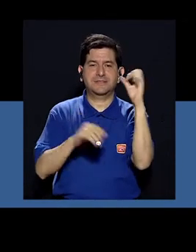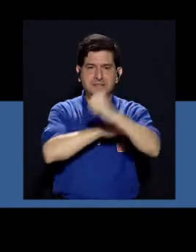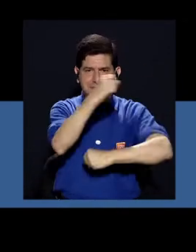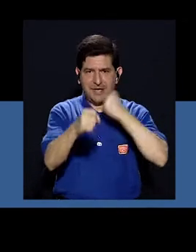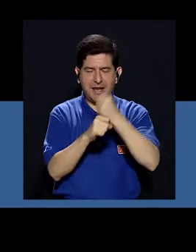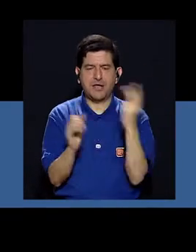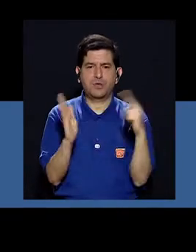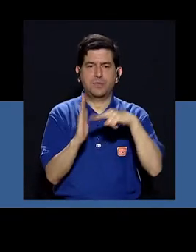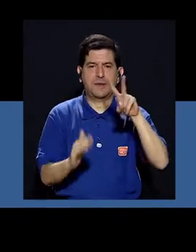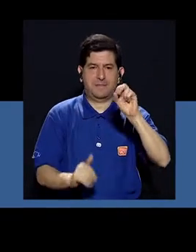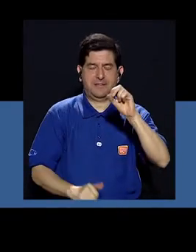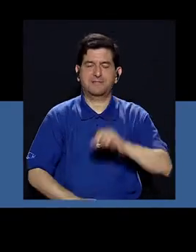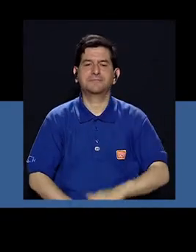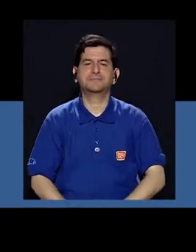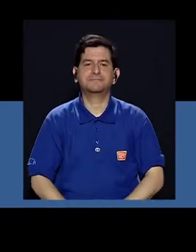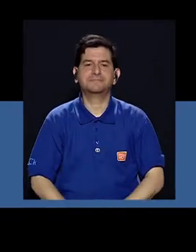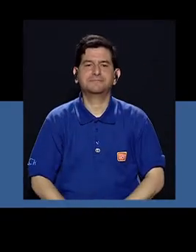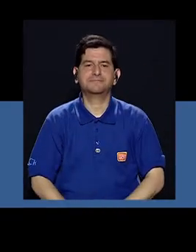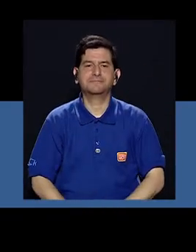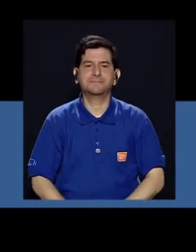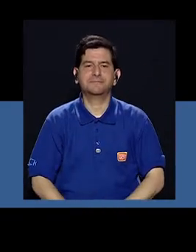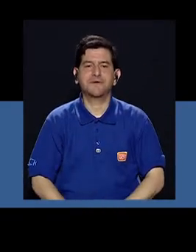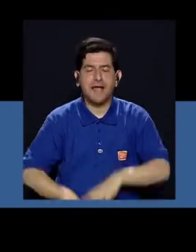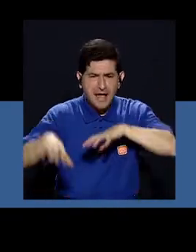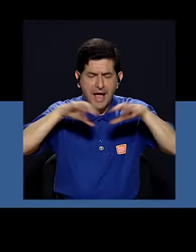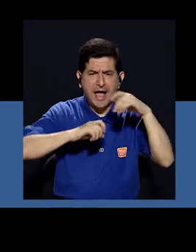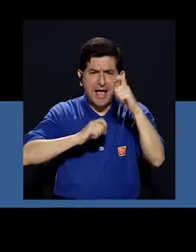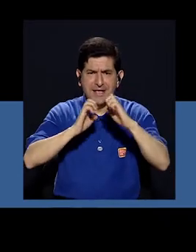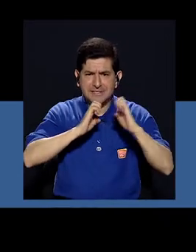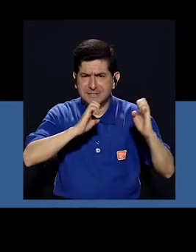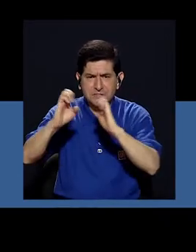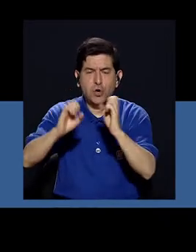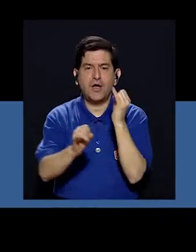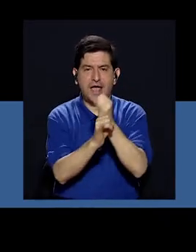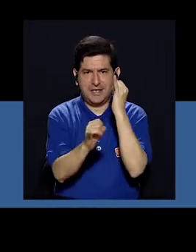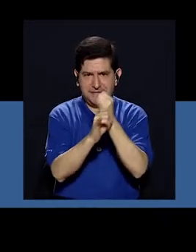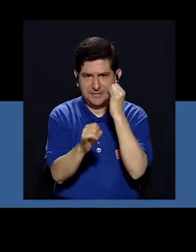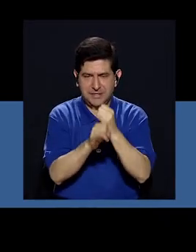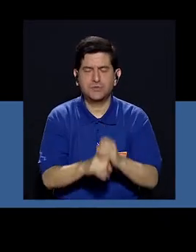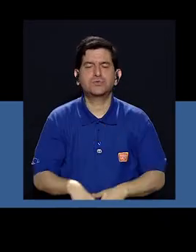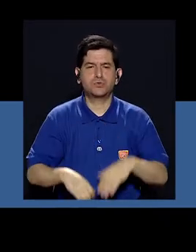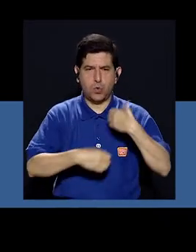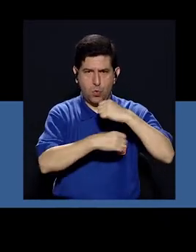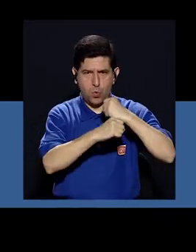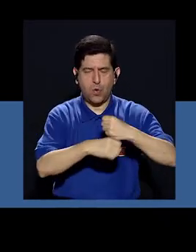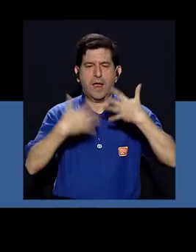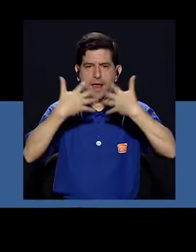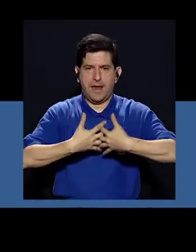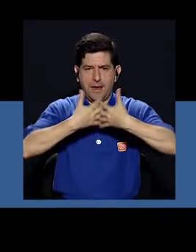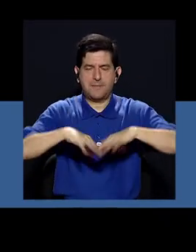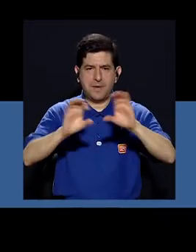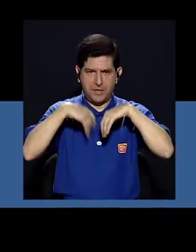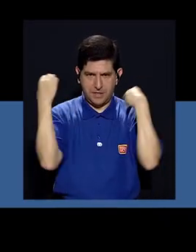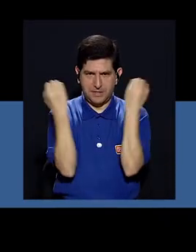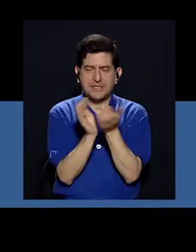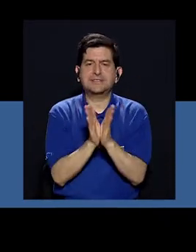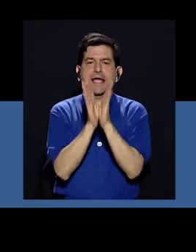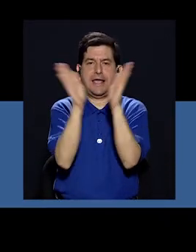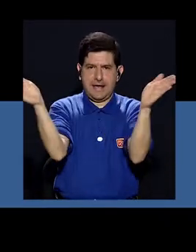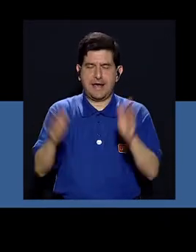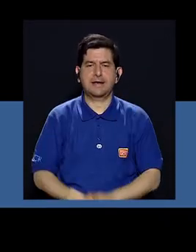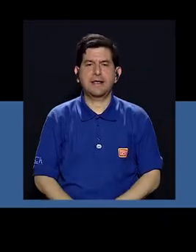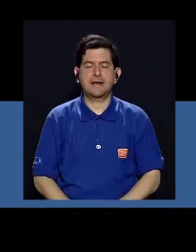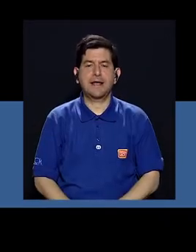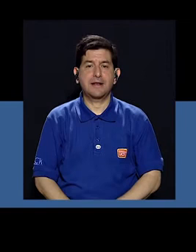el año 2020. Las líneas estratégicas para instituciones, municipios, empresas y organizaciones en